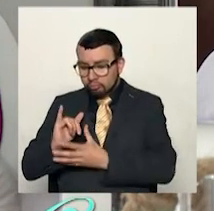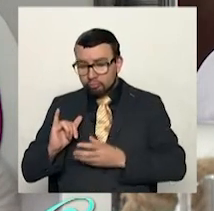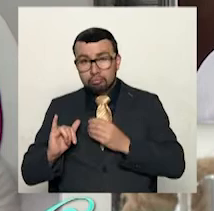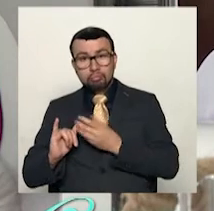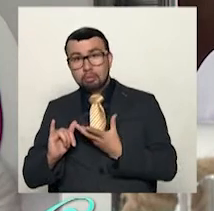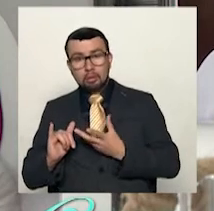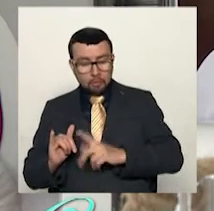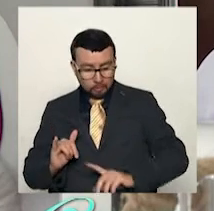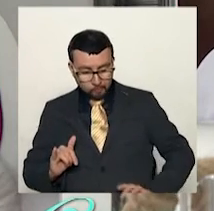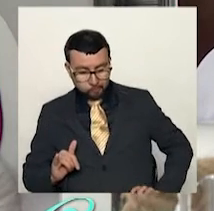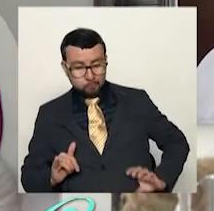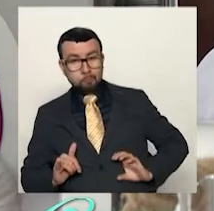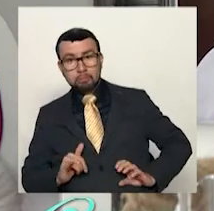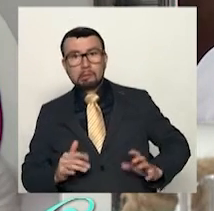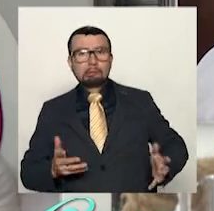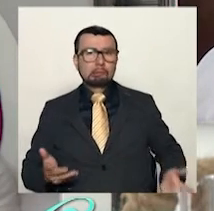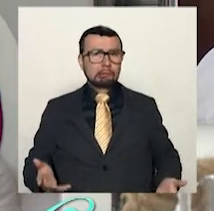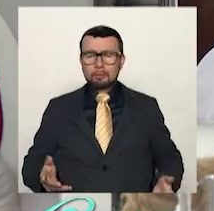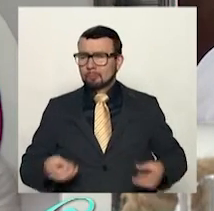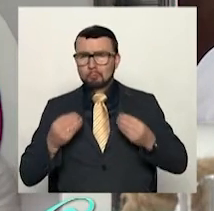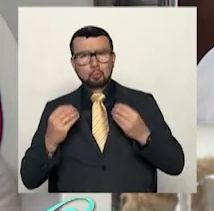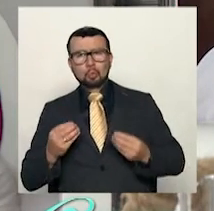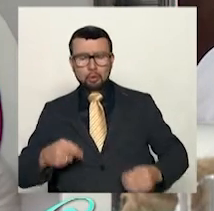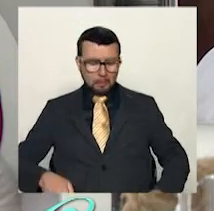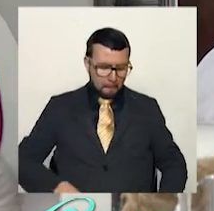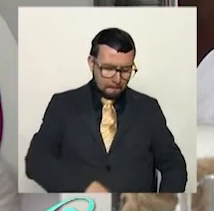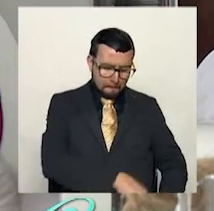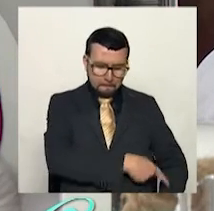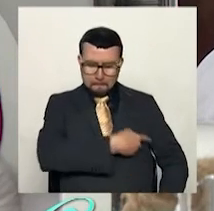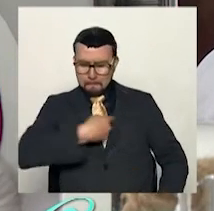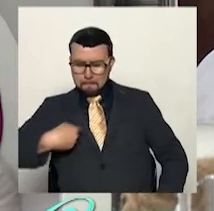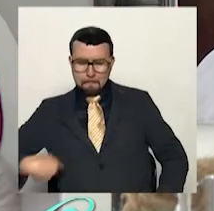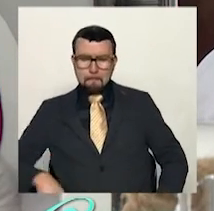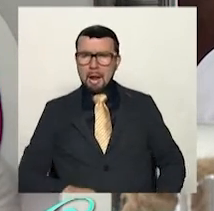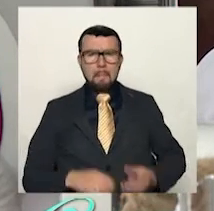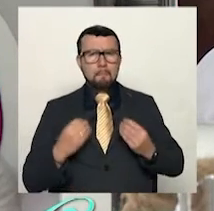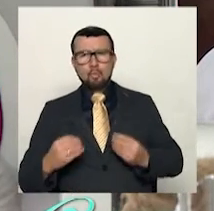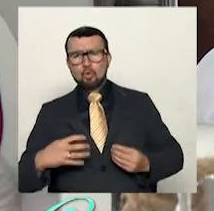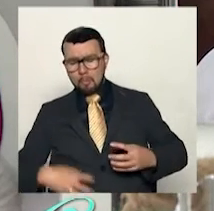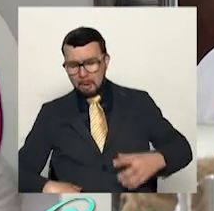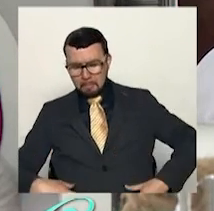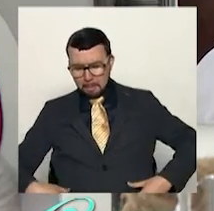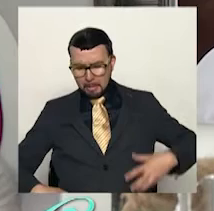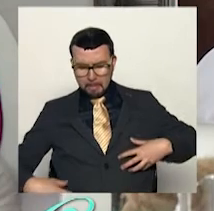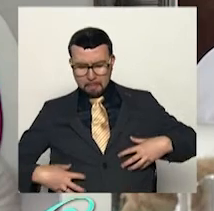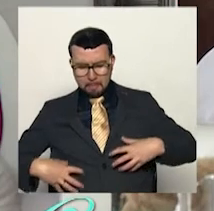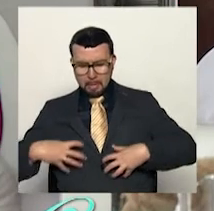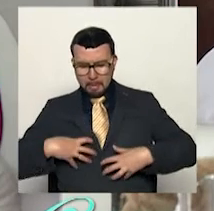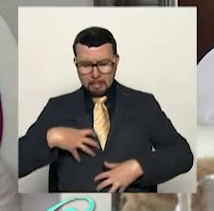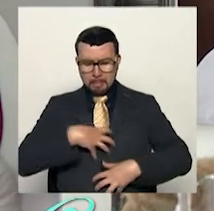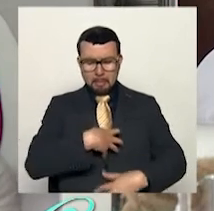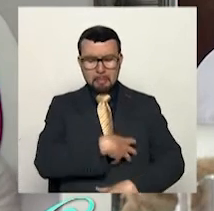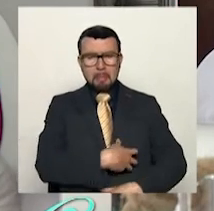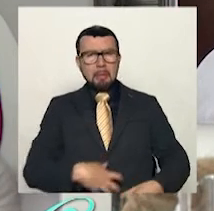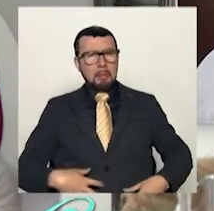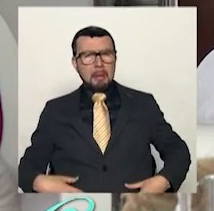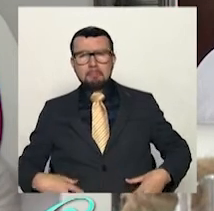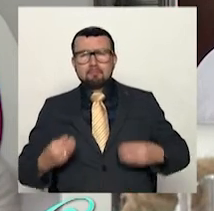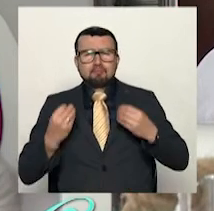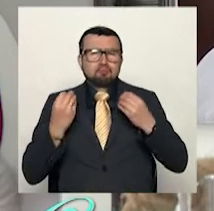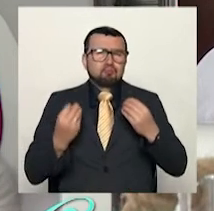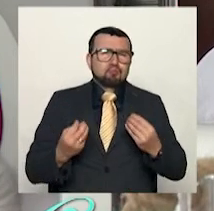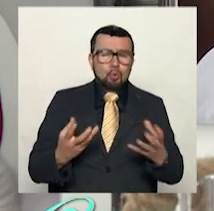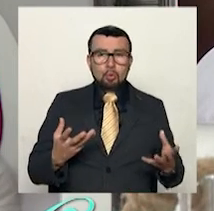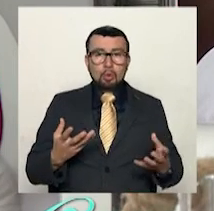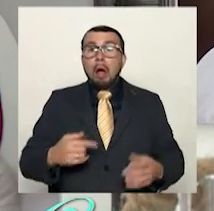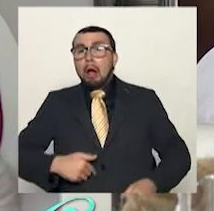el colon y el ascendente y otro riñón y la vesícula y el hígado. Y después también